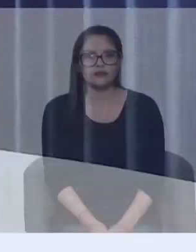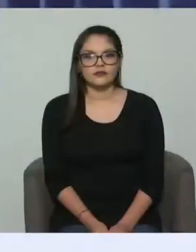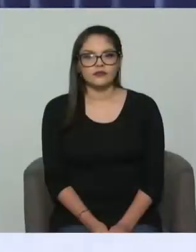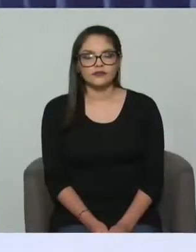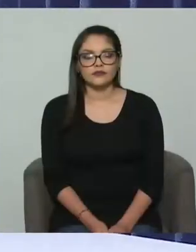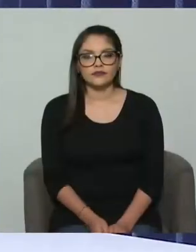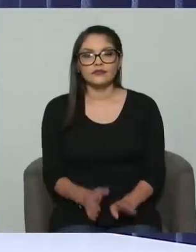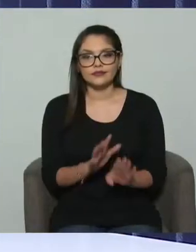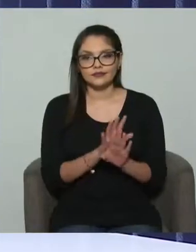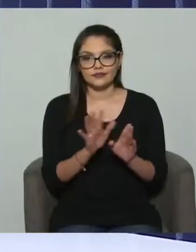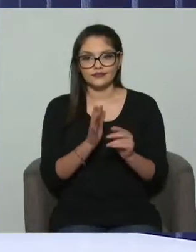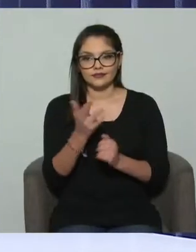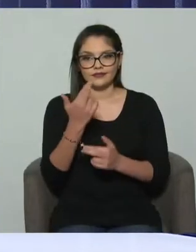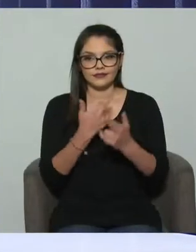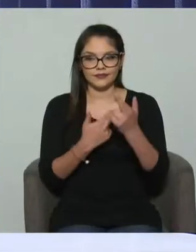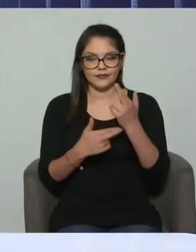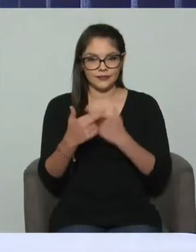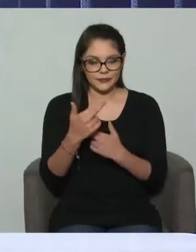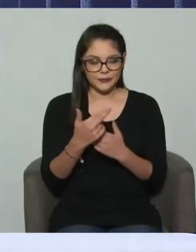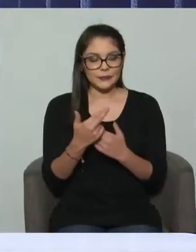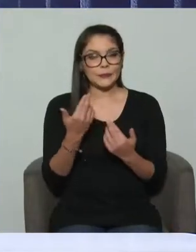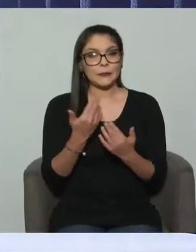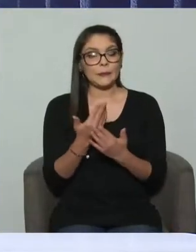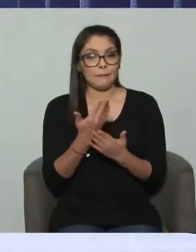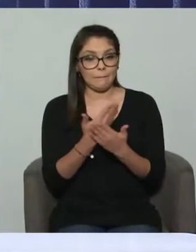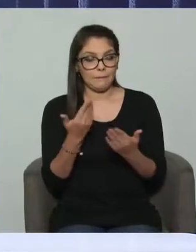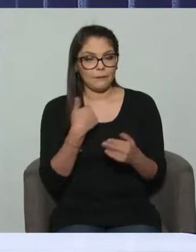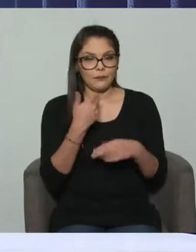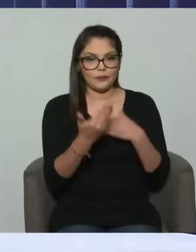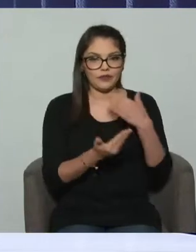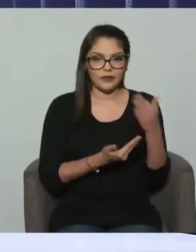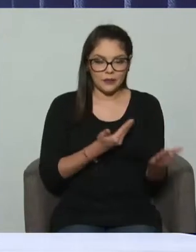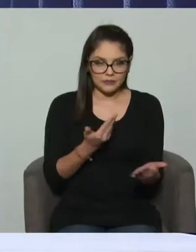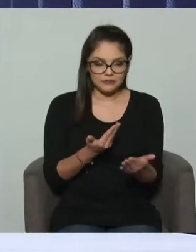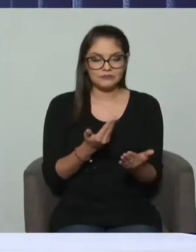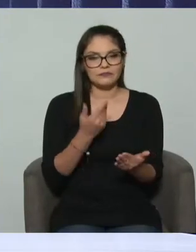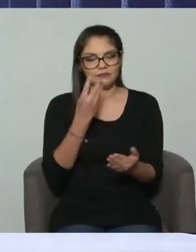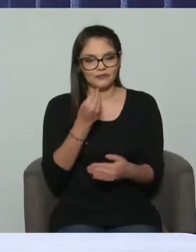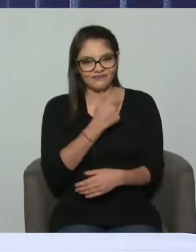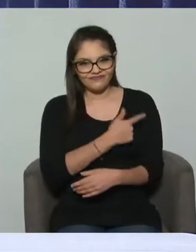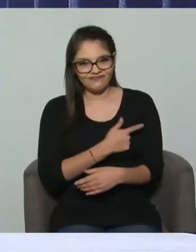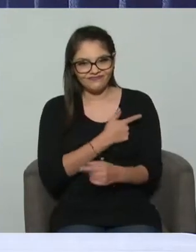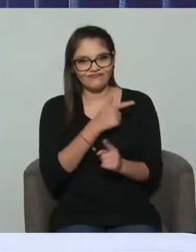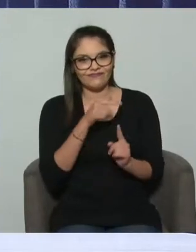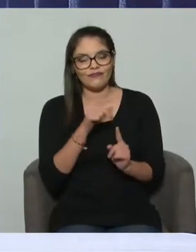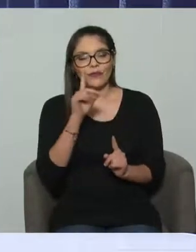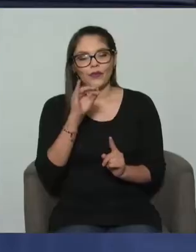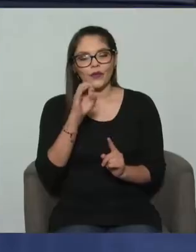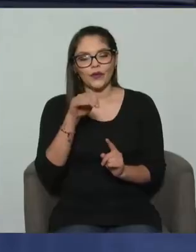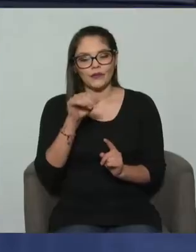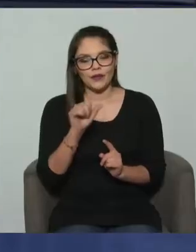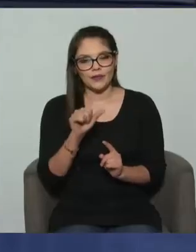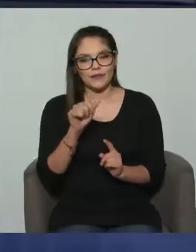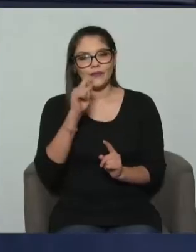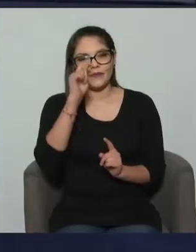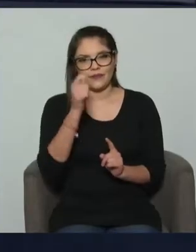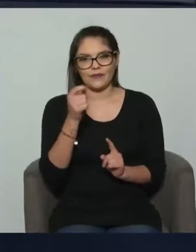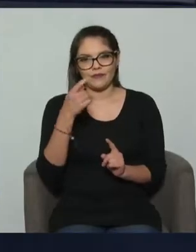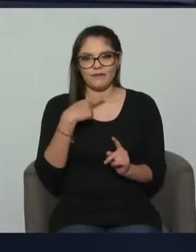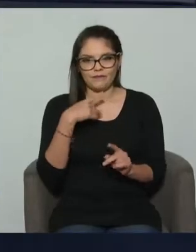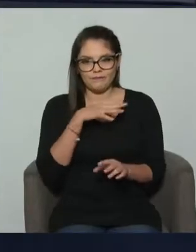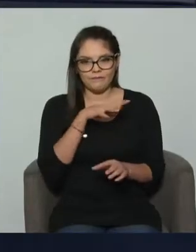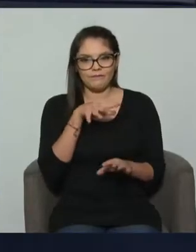Ya estamos de regreso aquí en Agenda y Contexto y bueno, presento en este momento con muchísimo gusto a Dioema Angeú. Ella es integrante